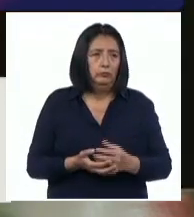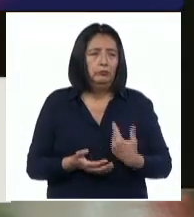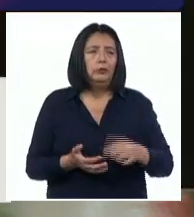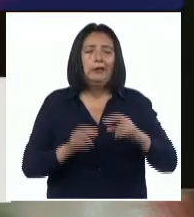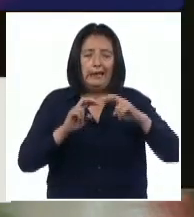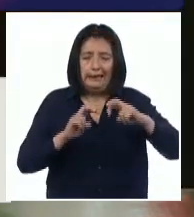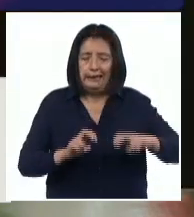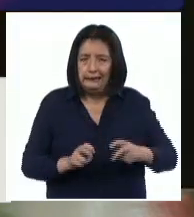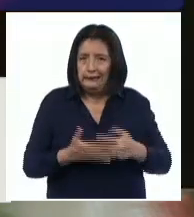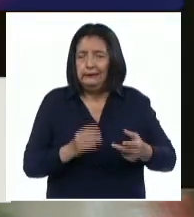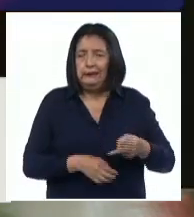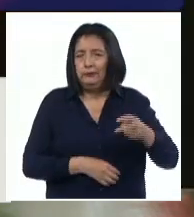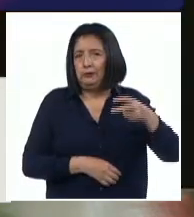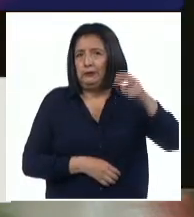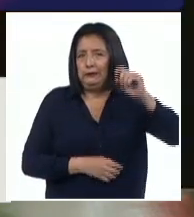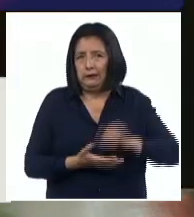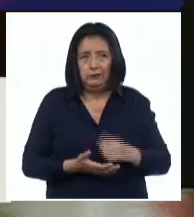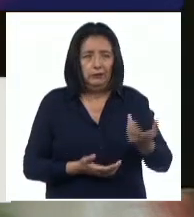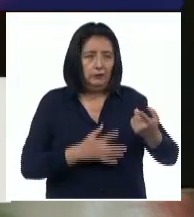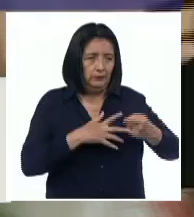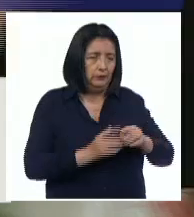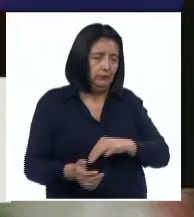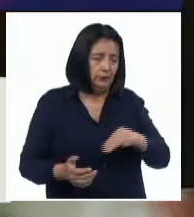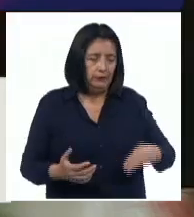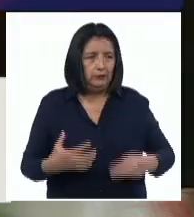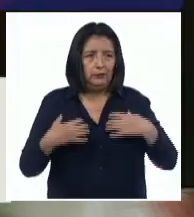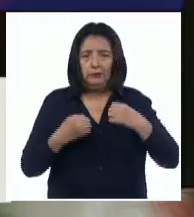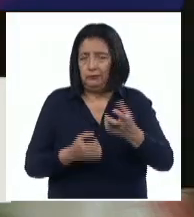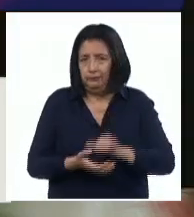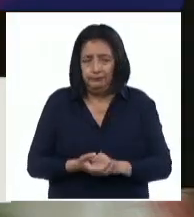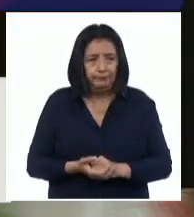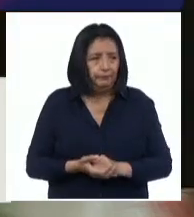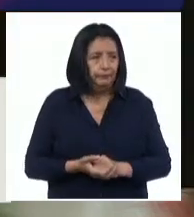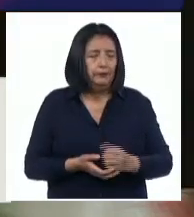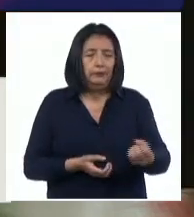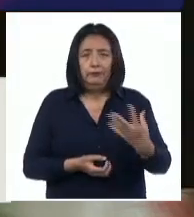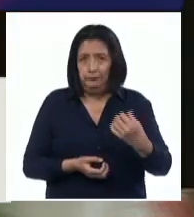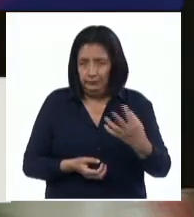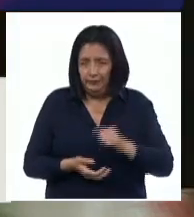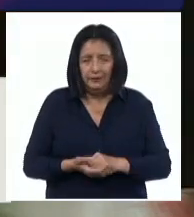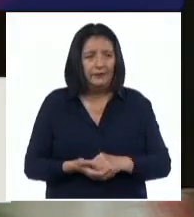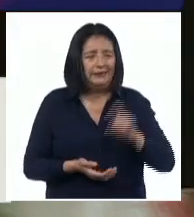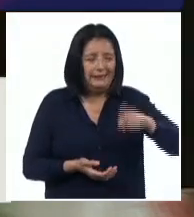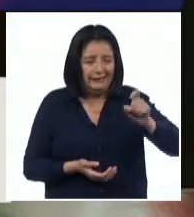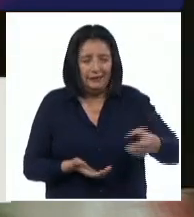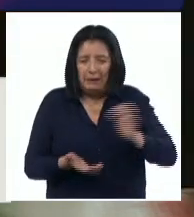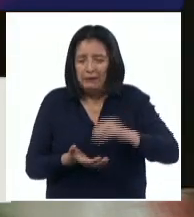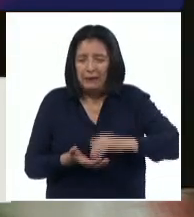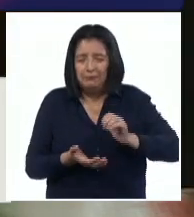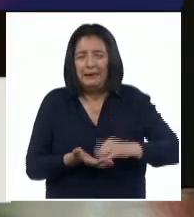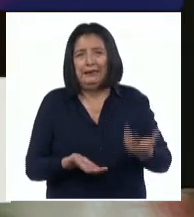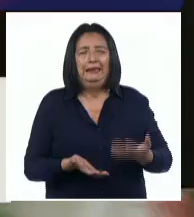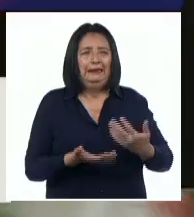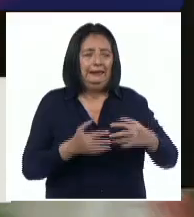muestras que hemos aumentado. Desde el inicio, la gente del Ministerio de Salud nos decía, requerimos más pruebas